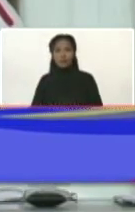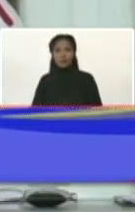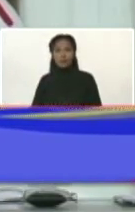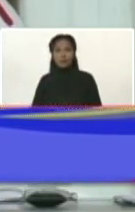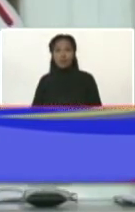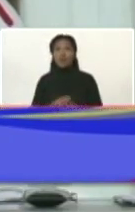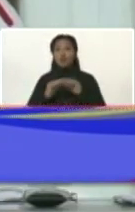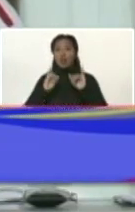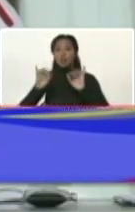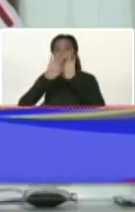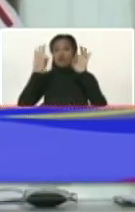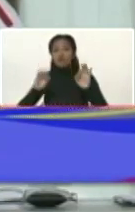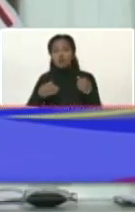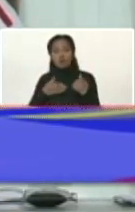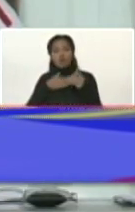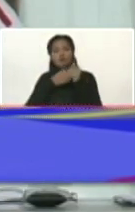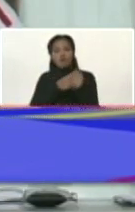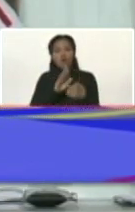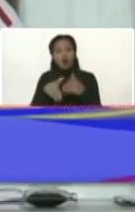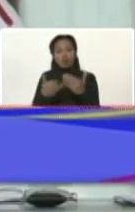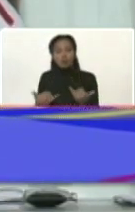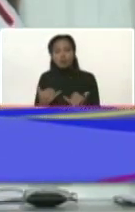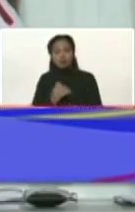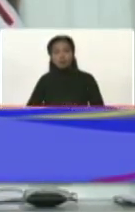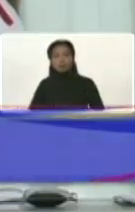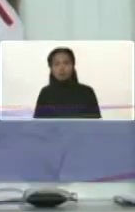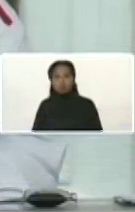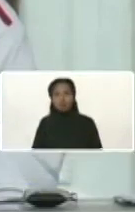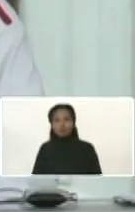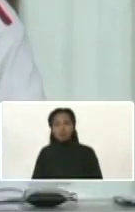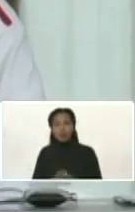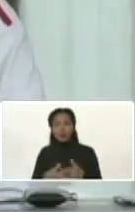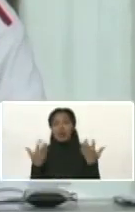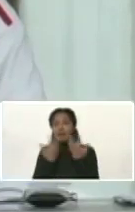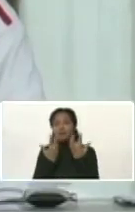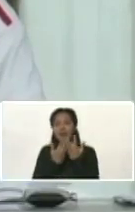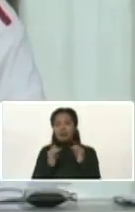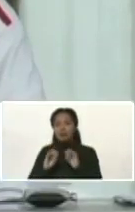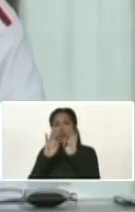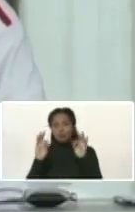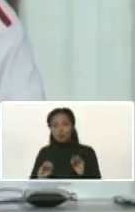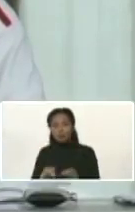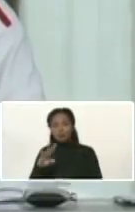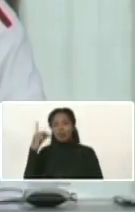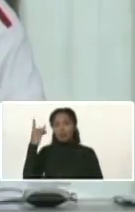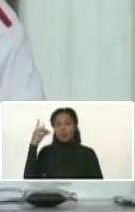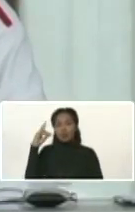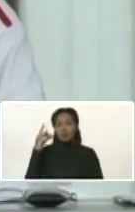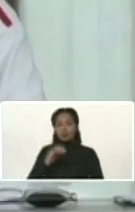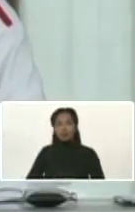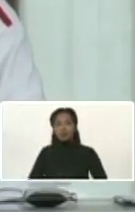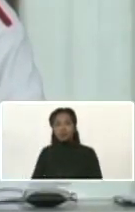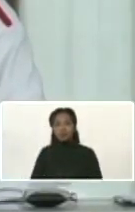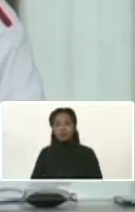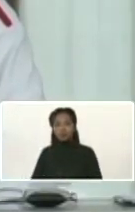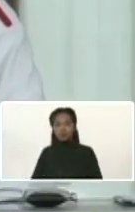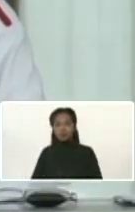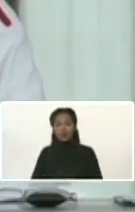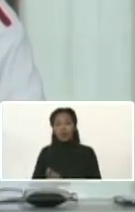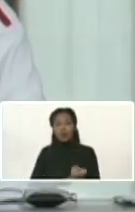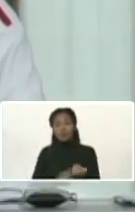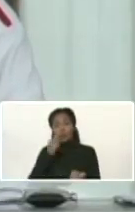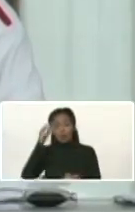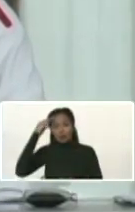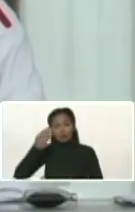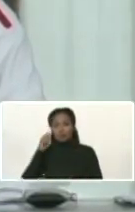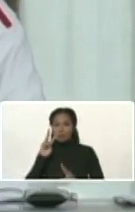Y todo esto pudiera conducir a una guerra civil en Bolivia. Los hermanos militares